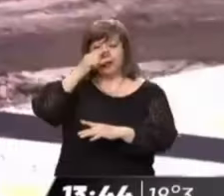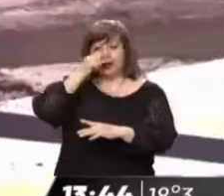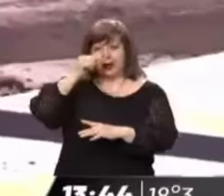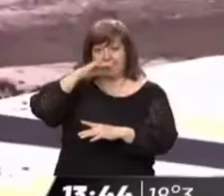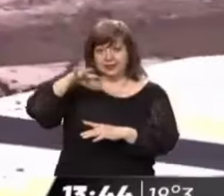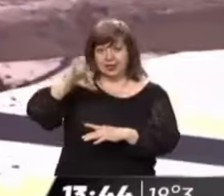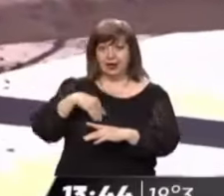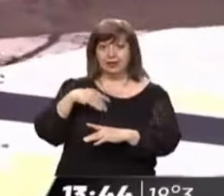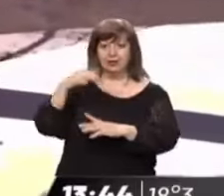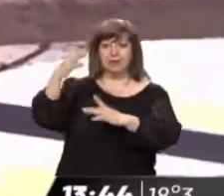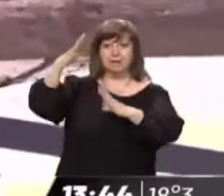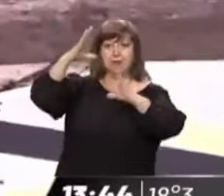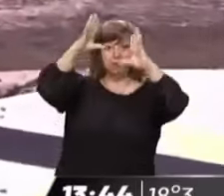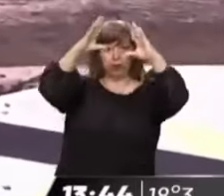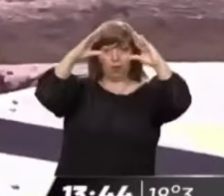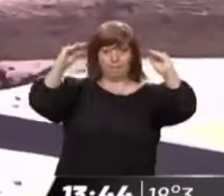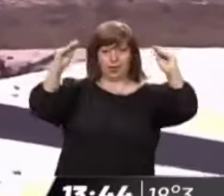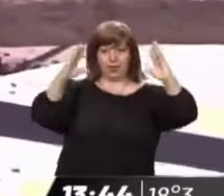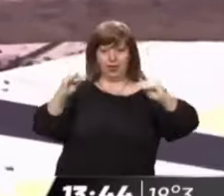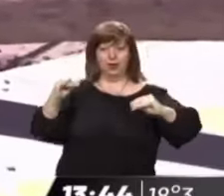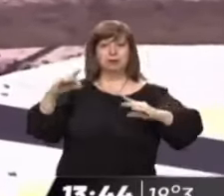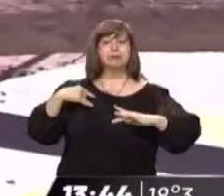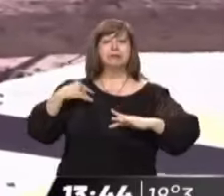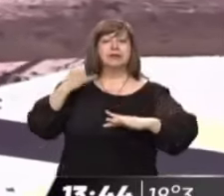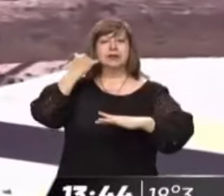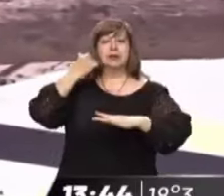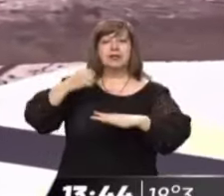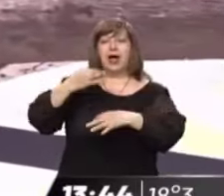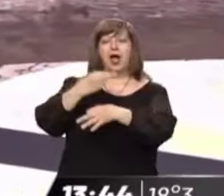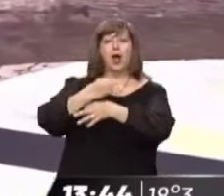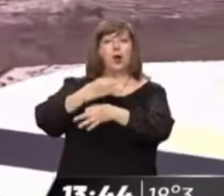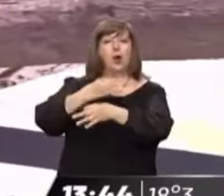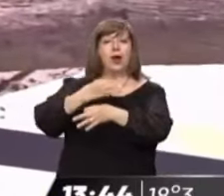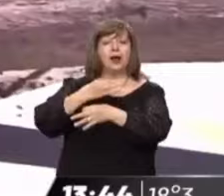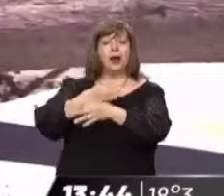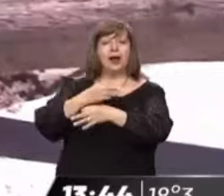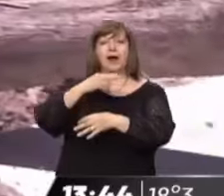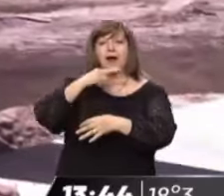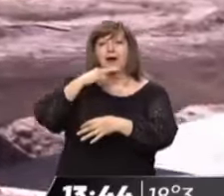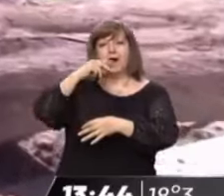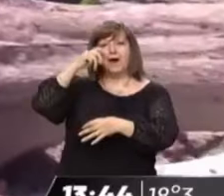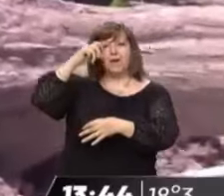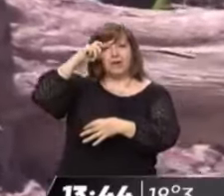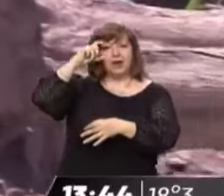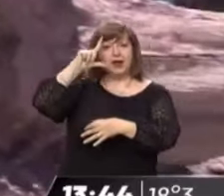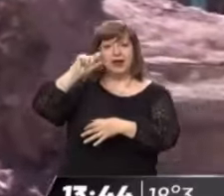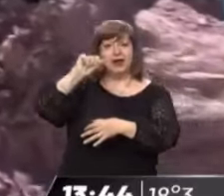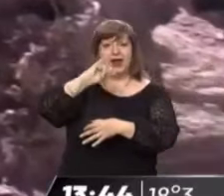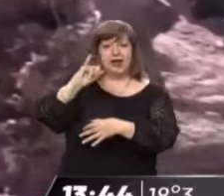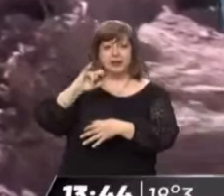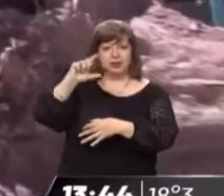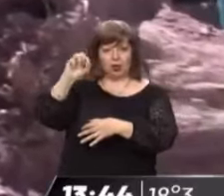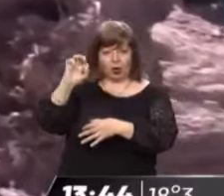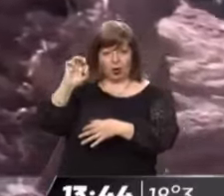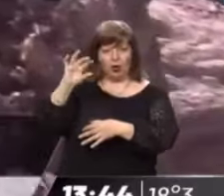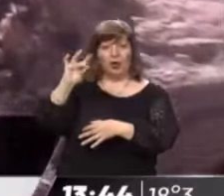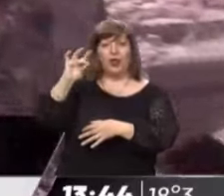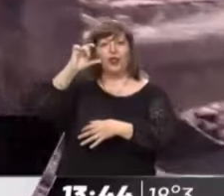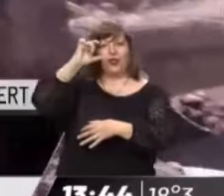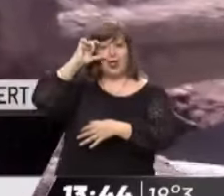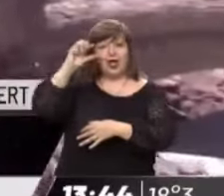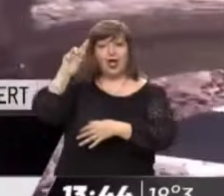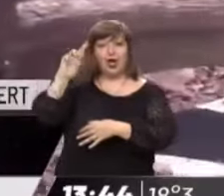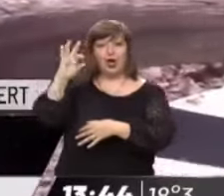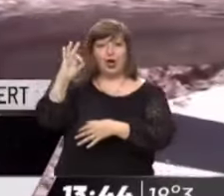cayó este pino Esto fue el día estamos en la escuela basílica Velasco de Robert cayó este pino de raíz Se